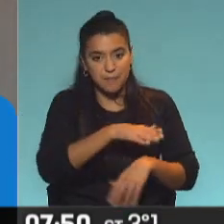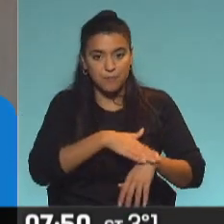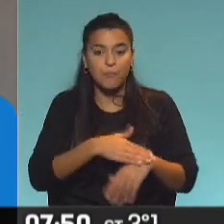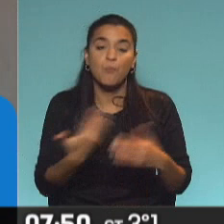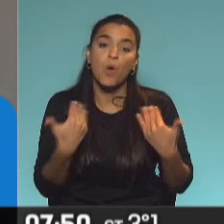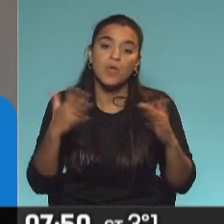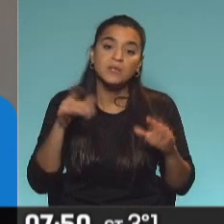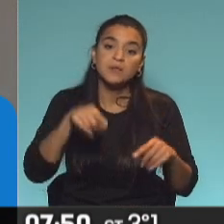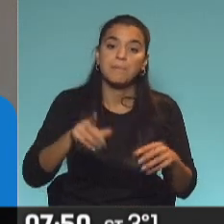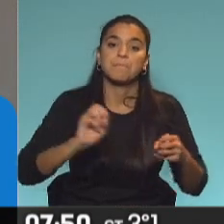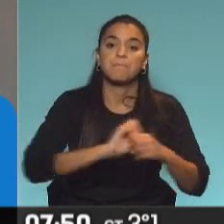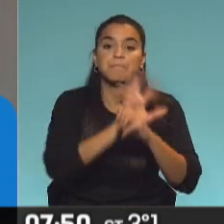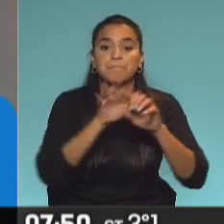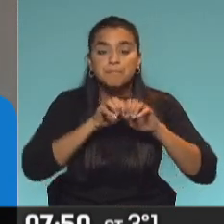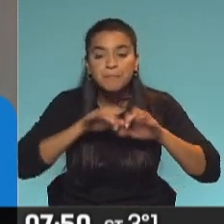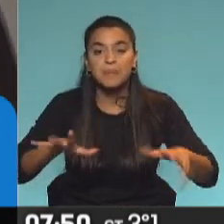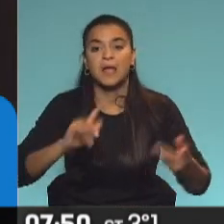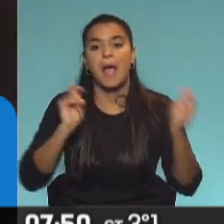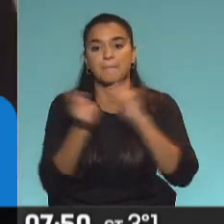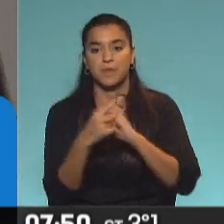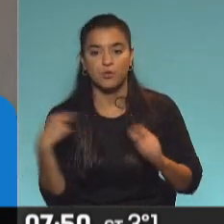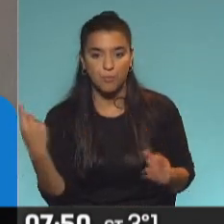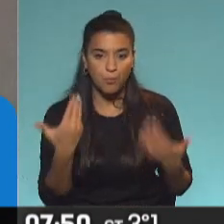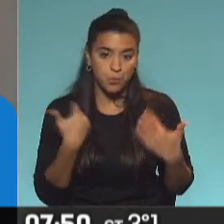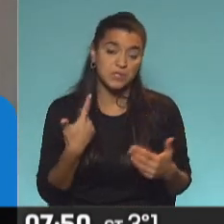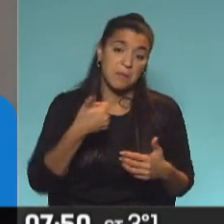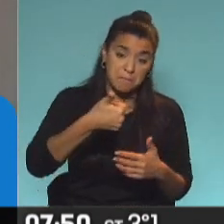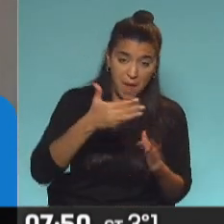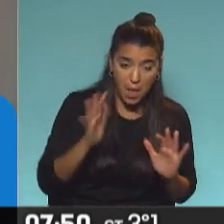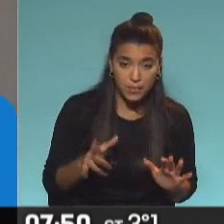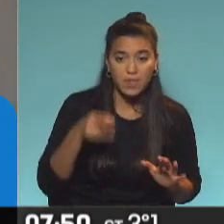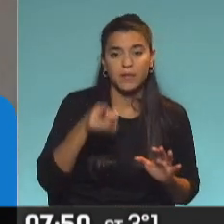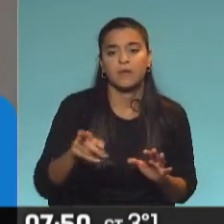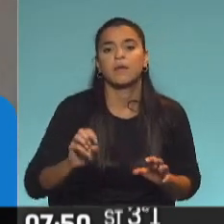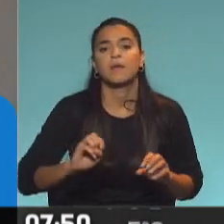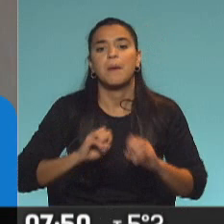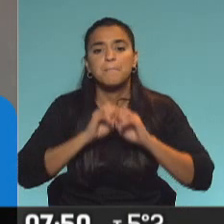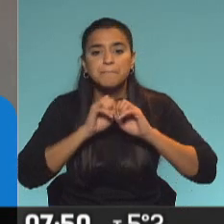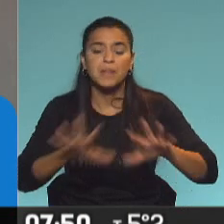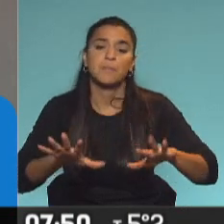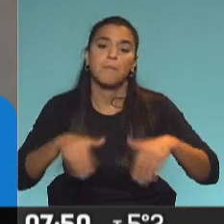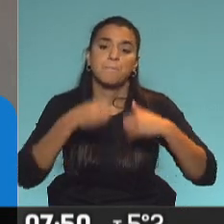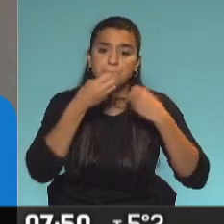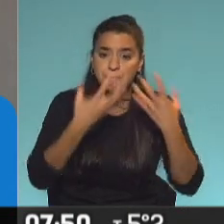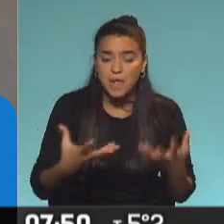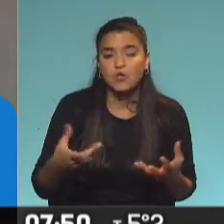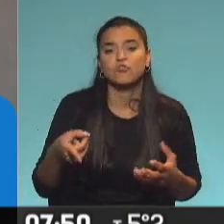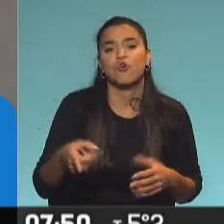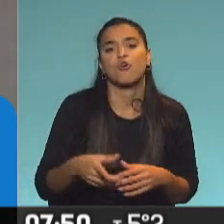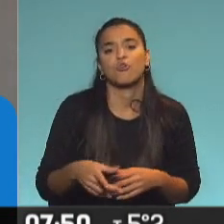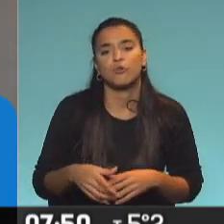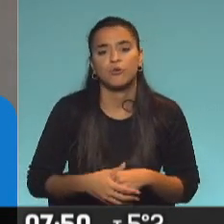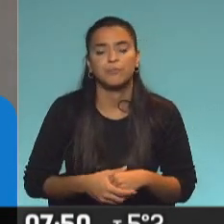muy posible que esta pandemia nos cambie. Puede ser para bien, de esta pandemia podemos salir mejores, con lo mejor de nuestra especie,